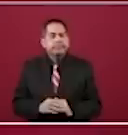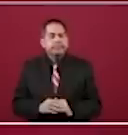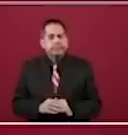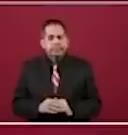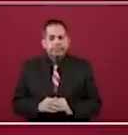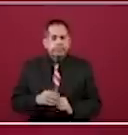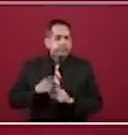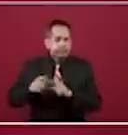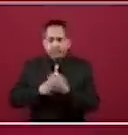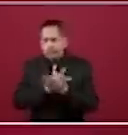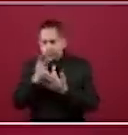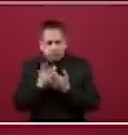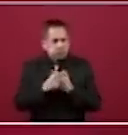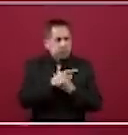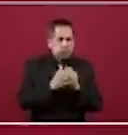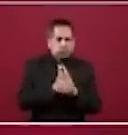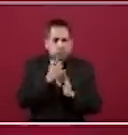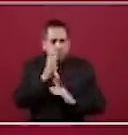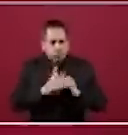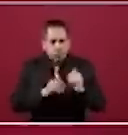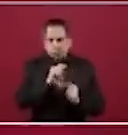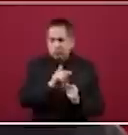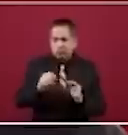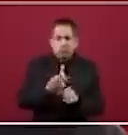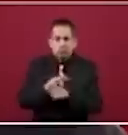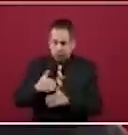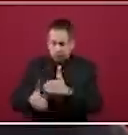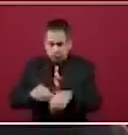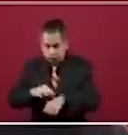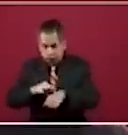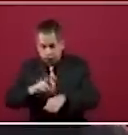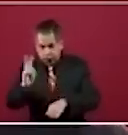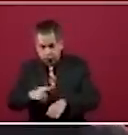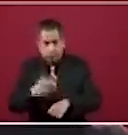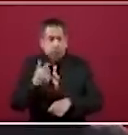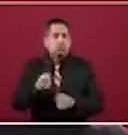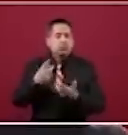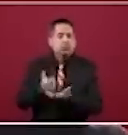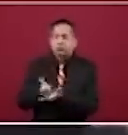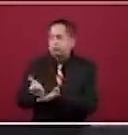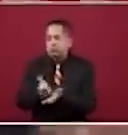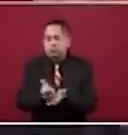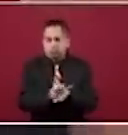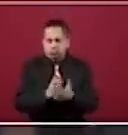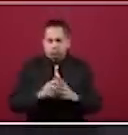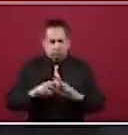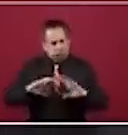en programas, en obras, avance físico y financiero. Un